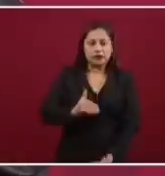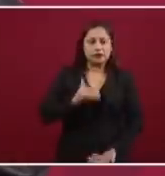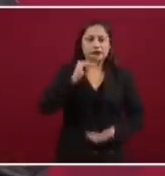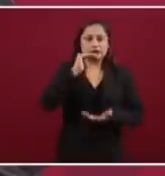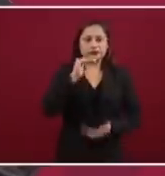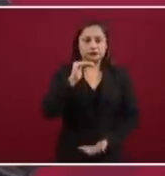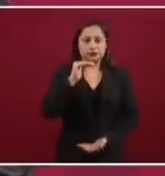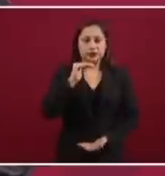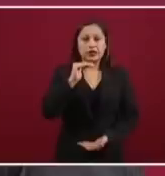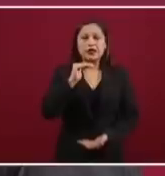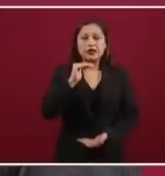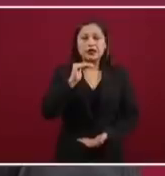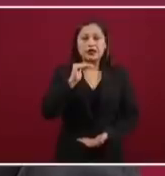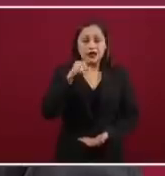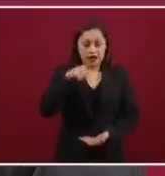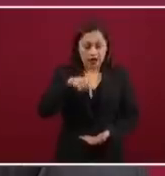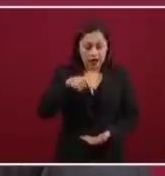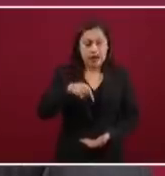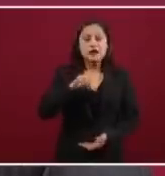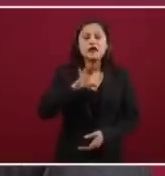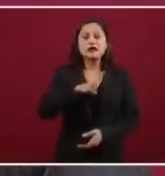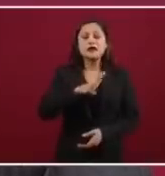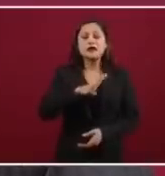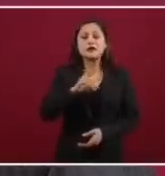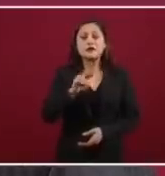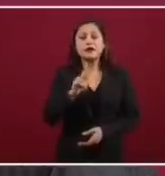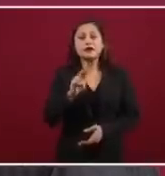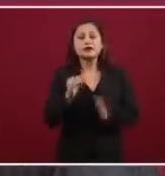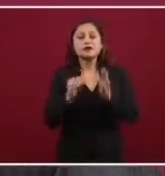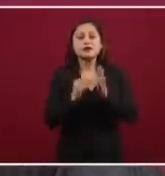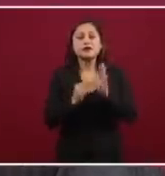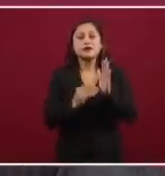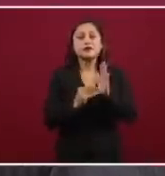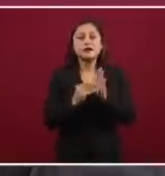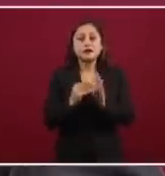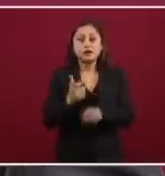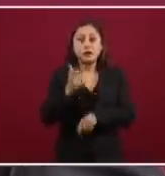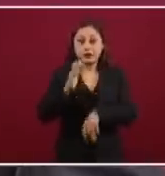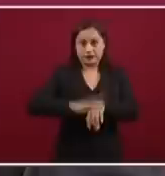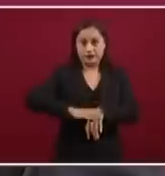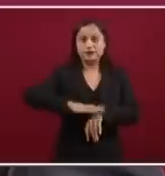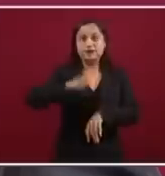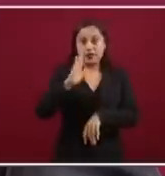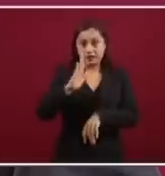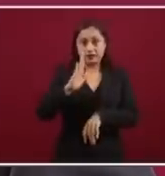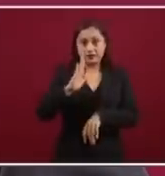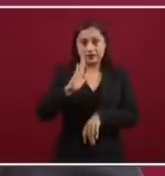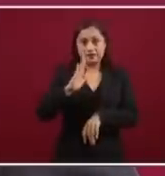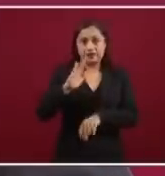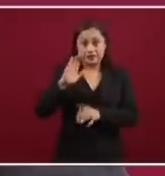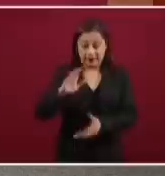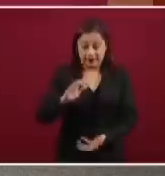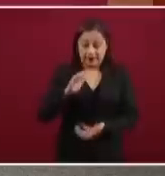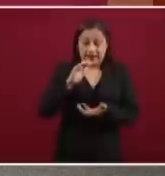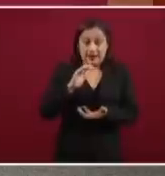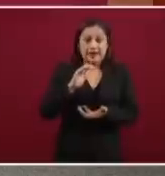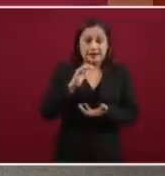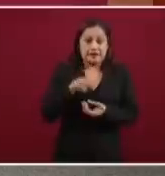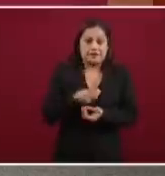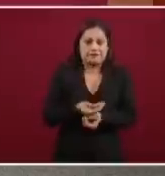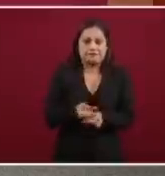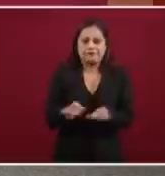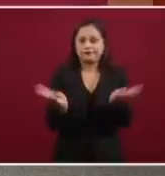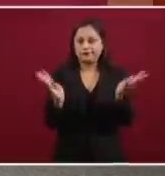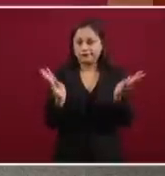se pueden tener 25 mil millones de pesos adicionales y esa bolsa repartirla.